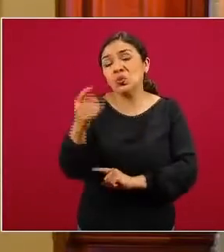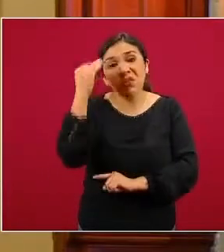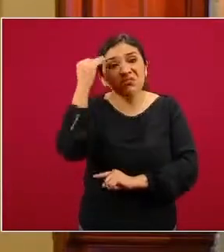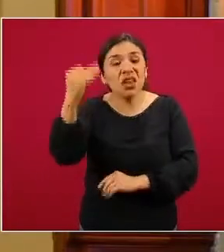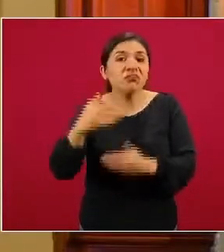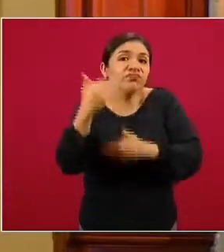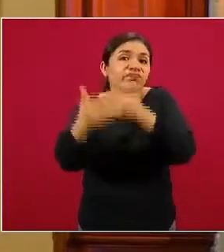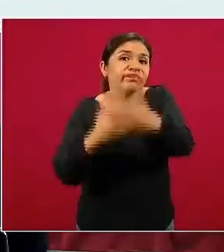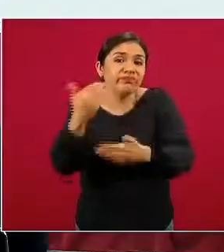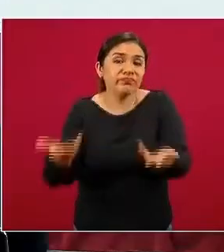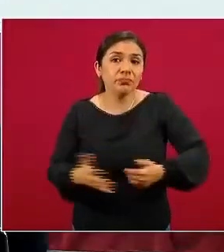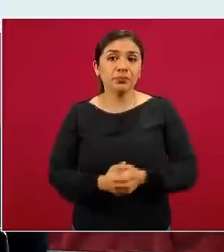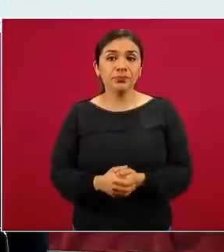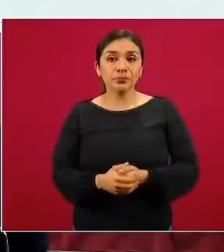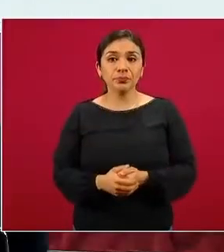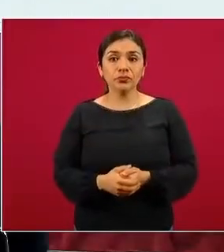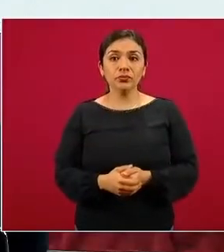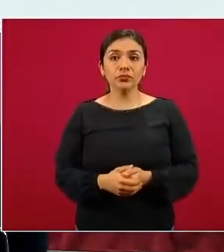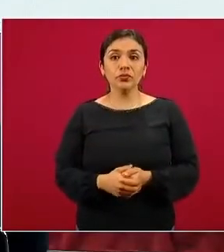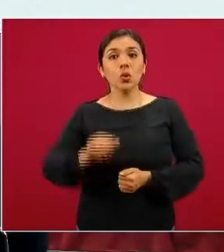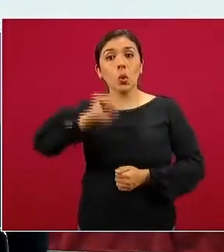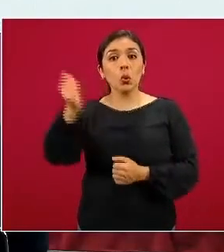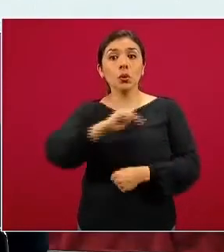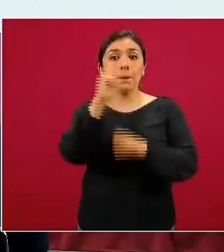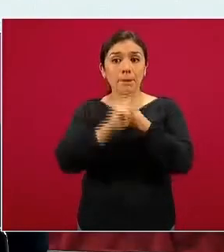semanas más. Veamos la siguiente.